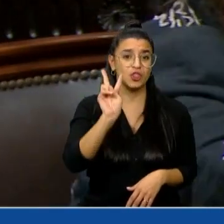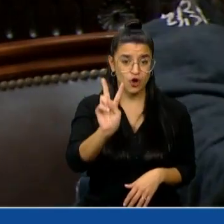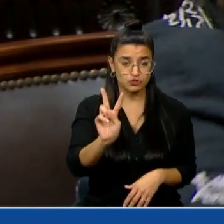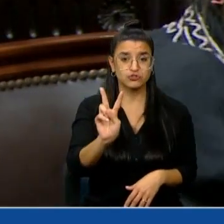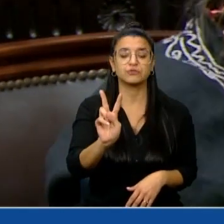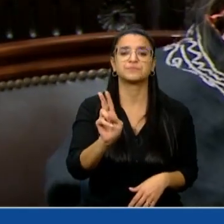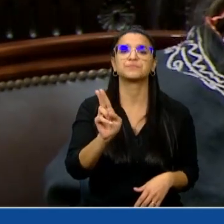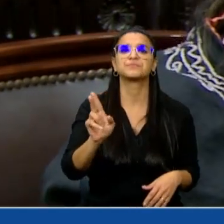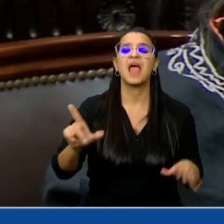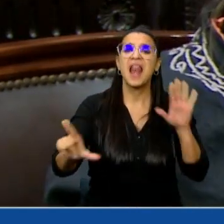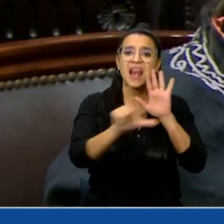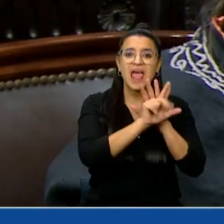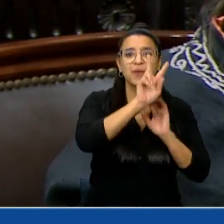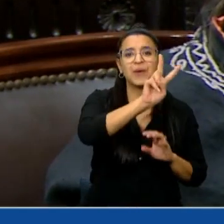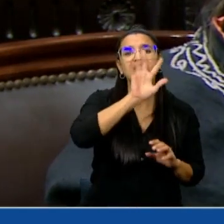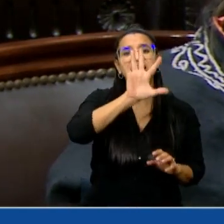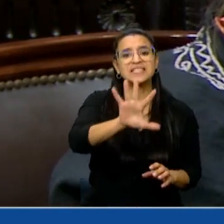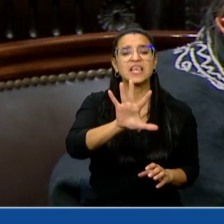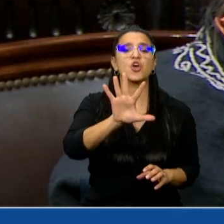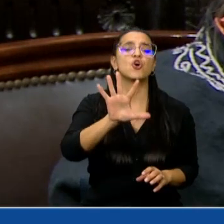se sancionó la Ley